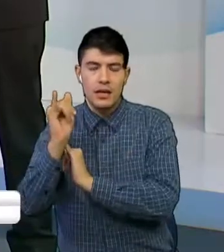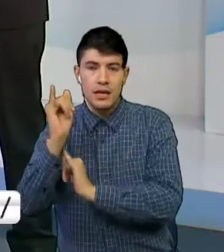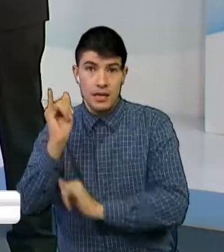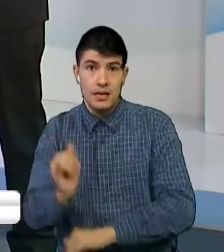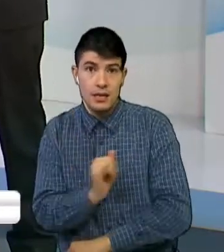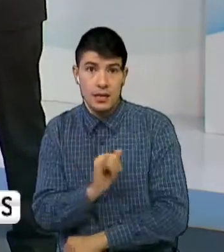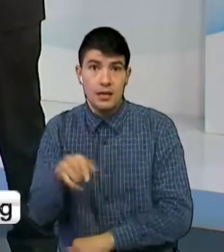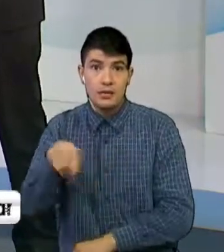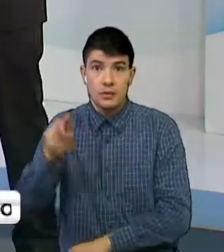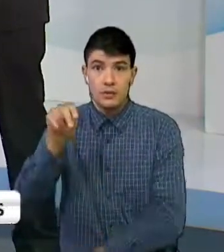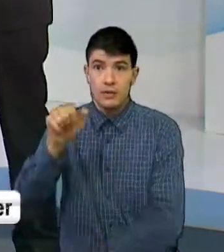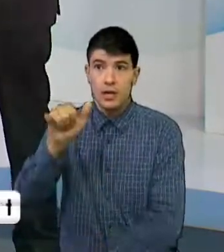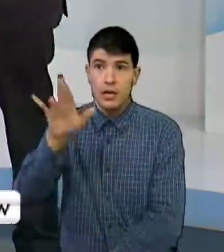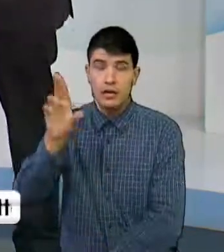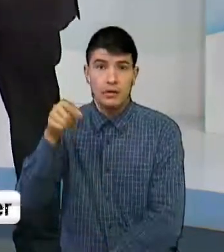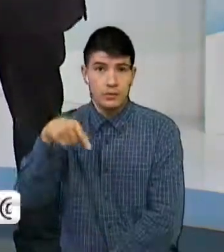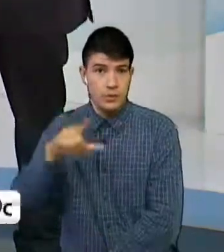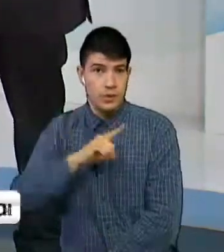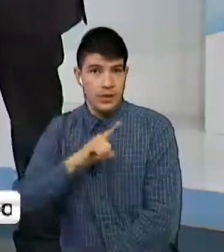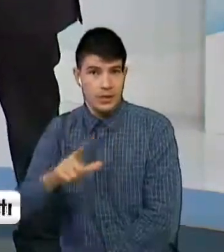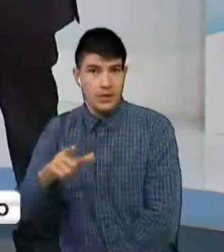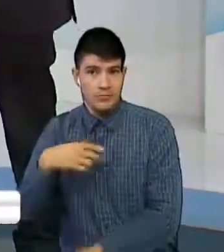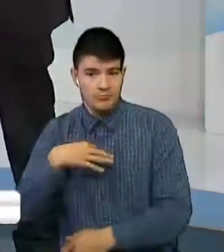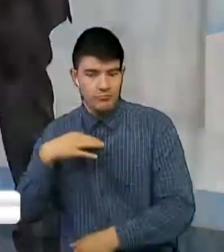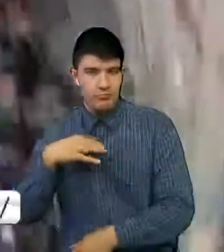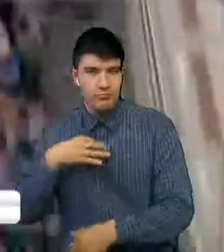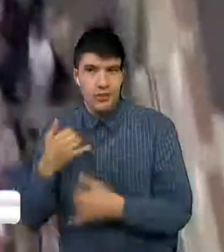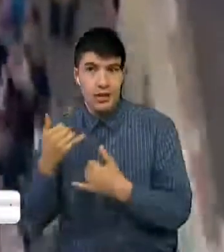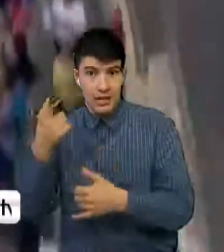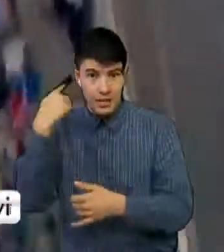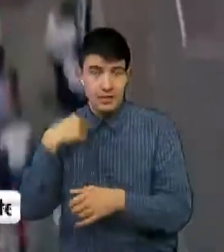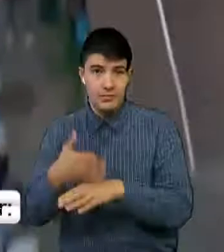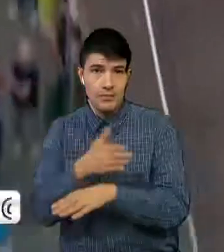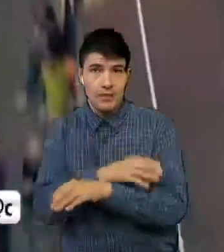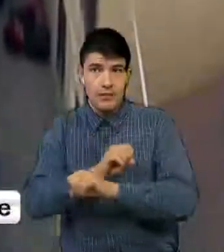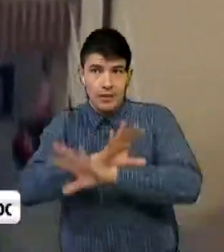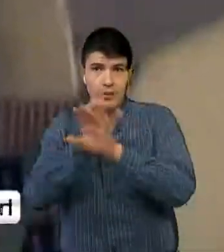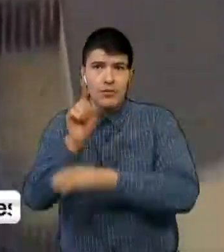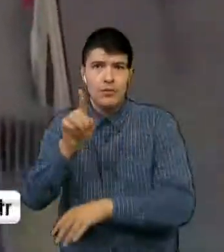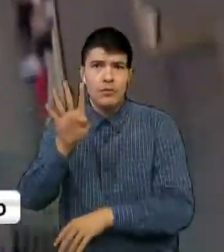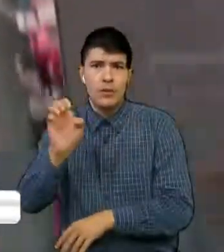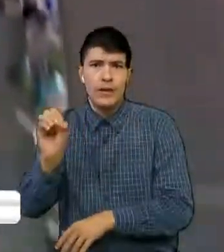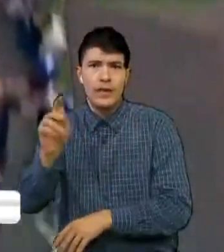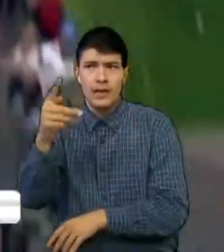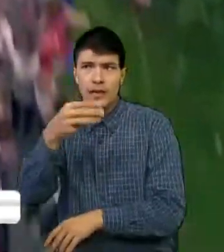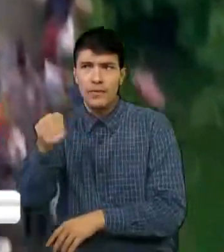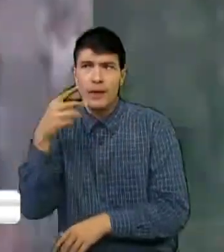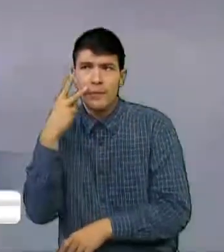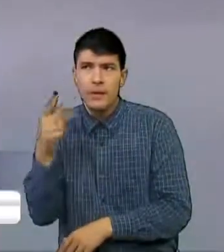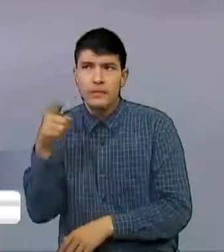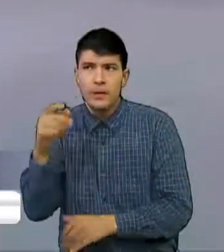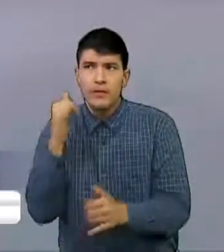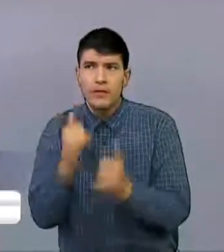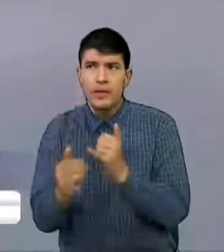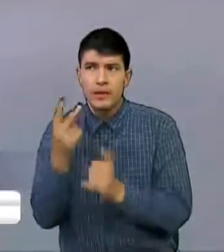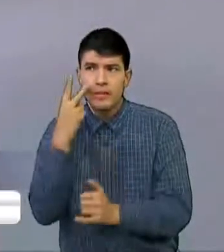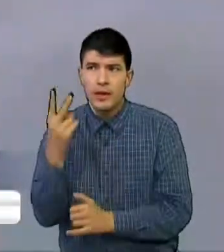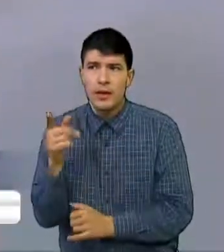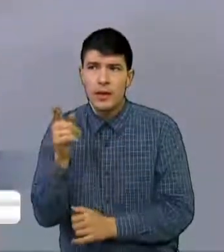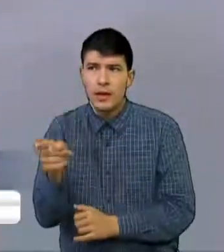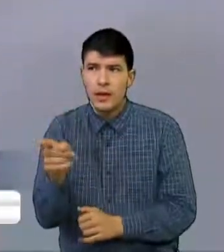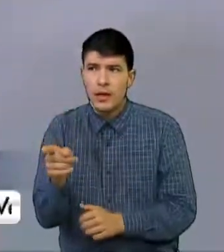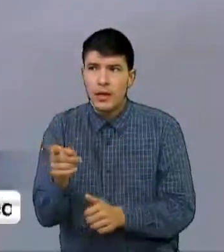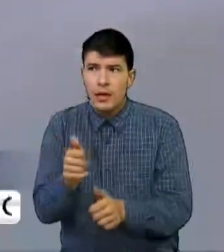retuvo la camisa de líder en la etapa cumplida esta mañana a 190 kilómetros ahí está la parte final donde lo